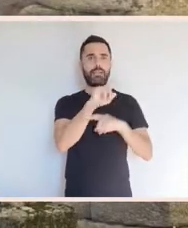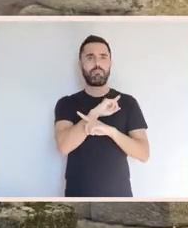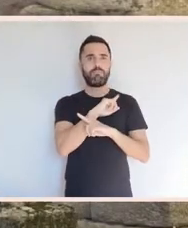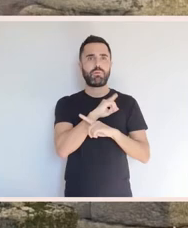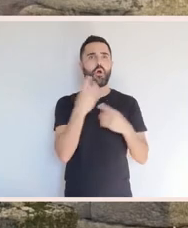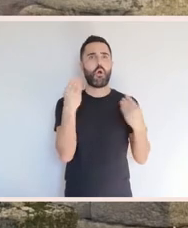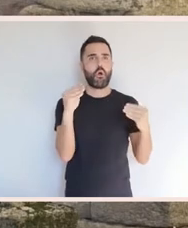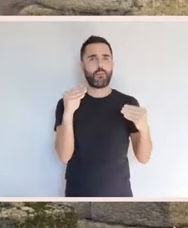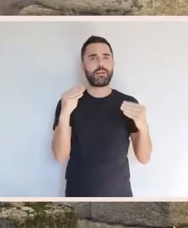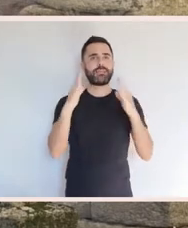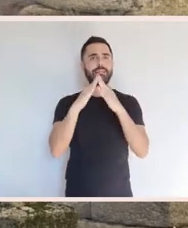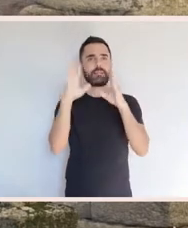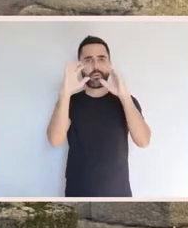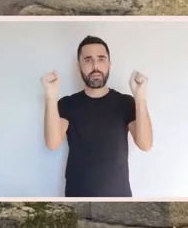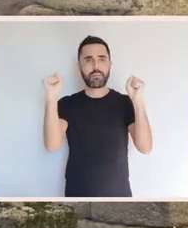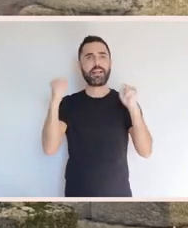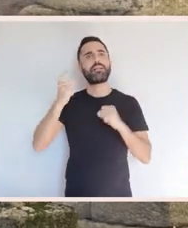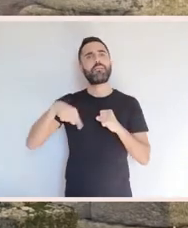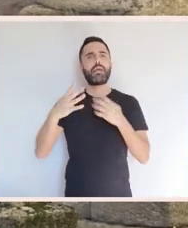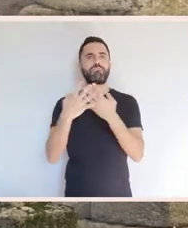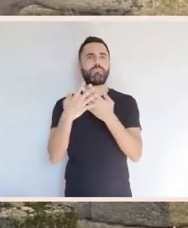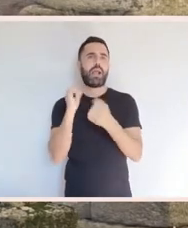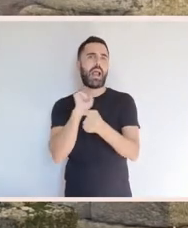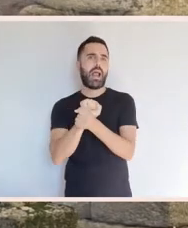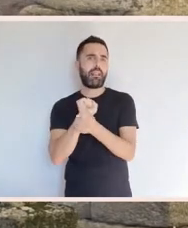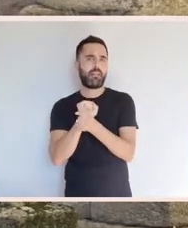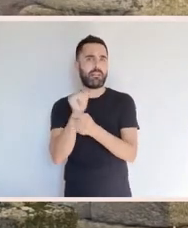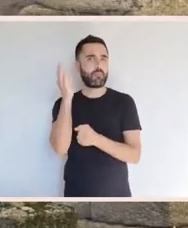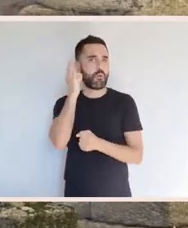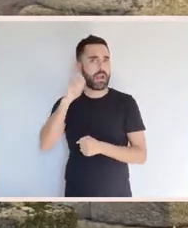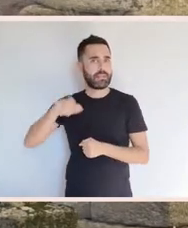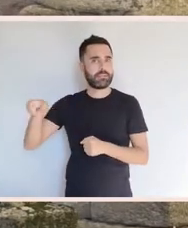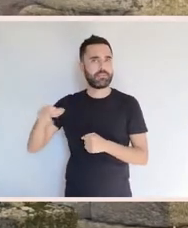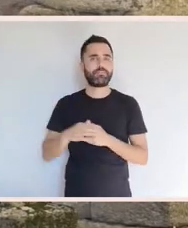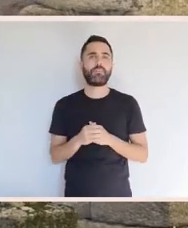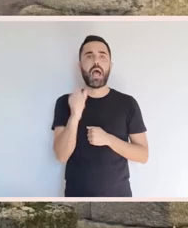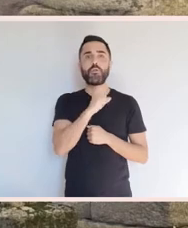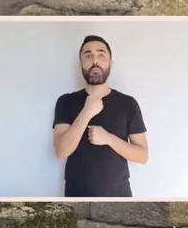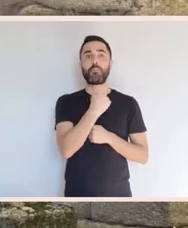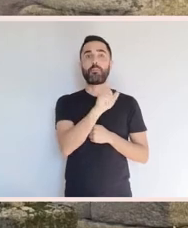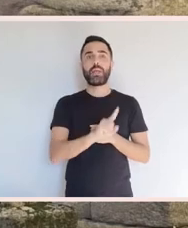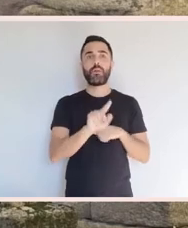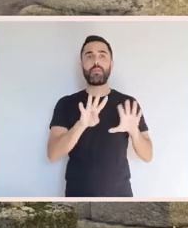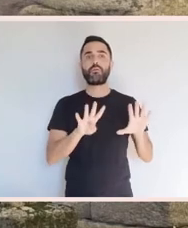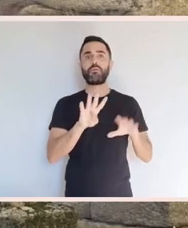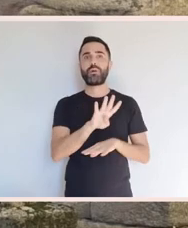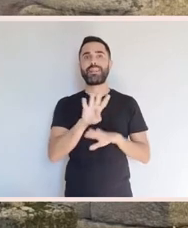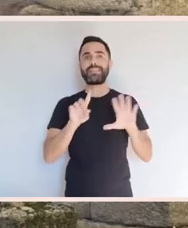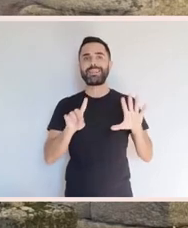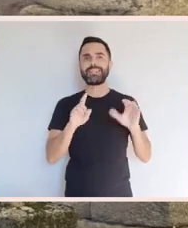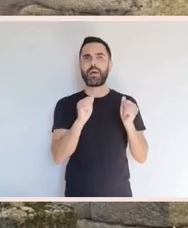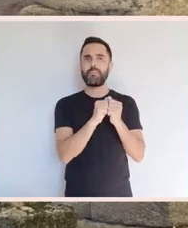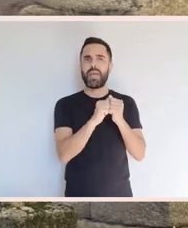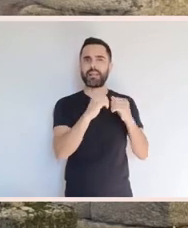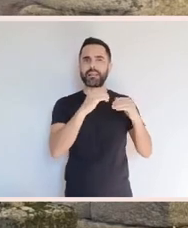tamén cárcere de mulleres. E xa en 1946 comezaron a utilizarse algunhas pedras do